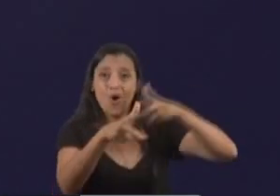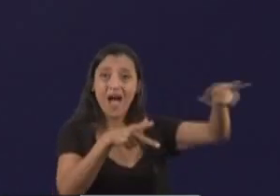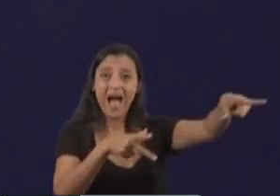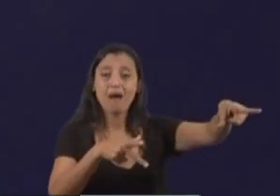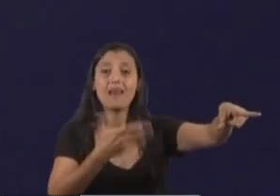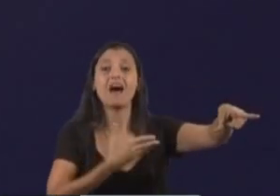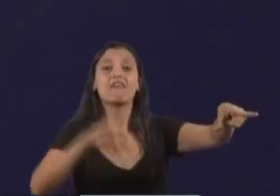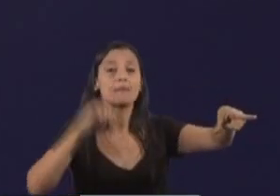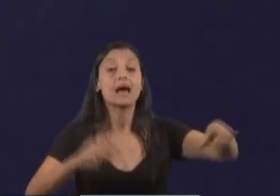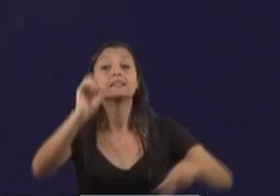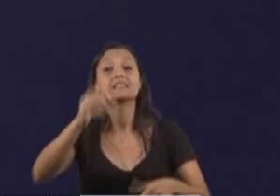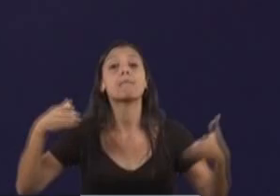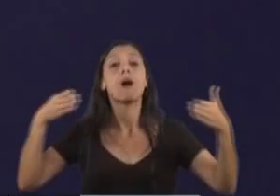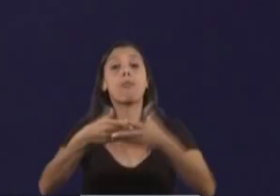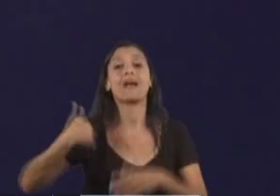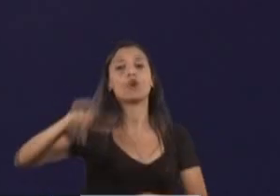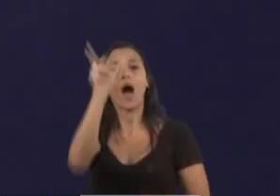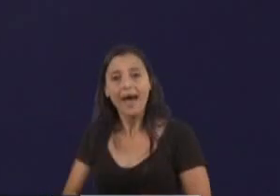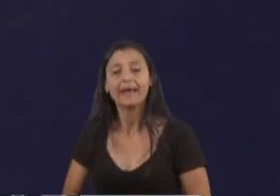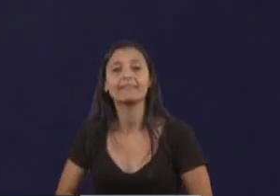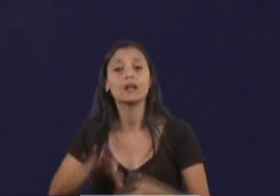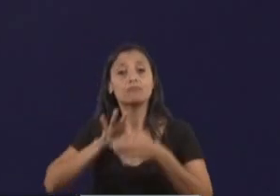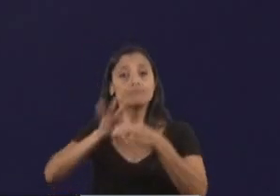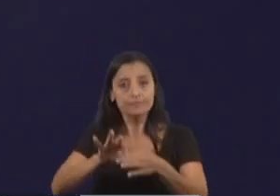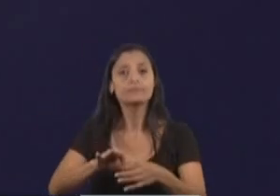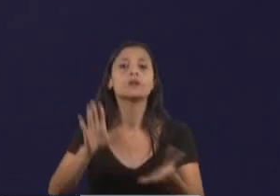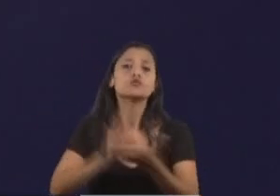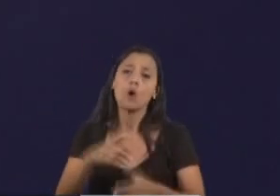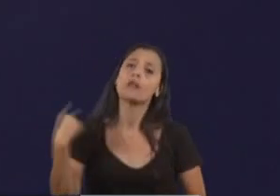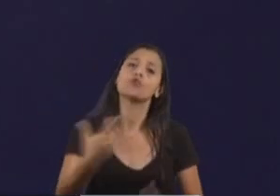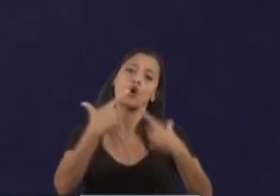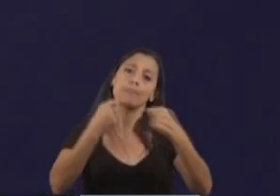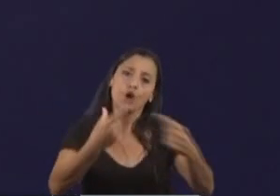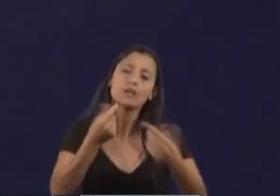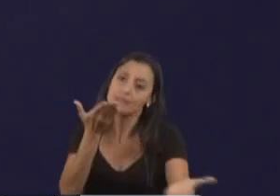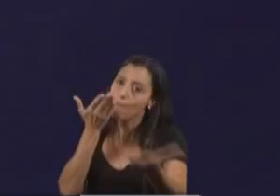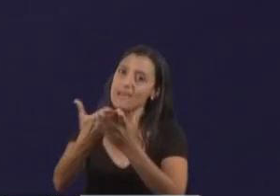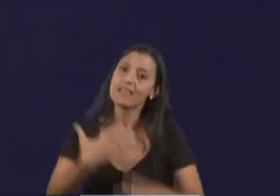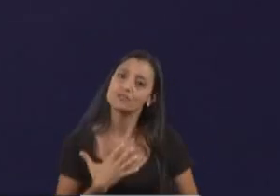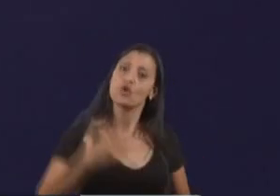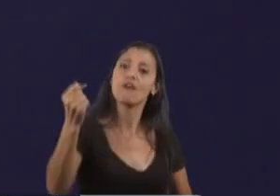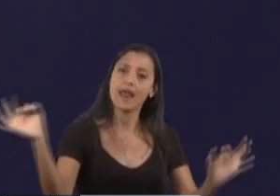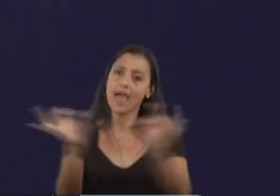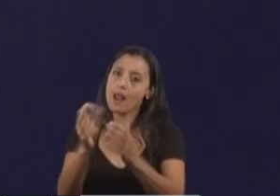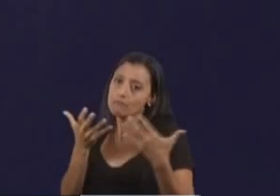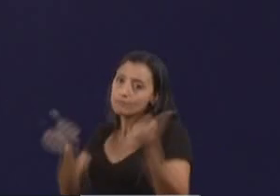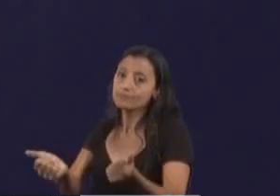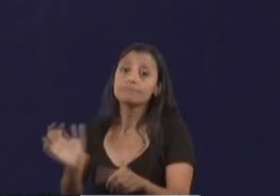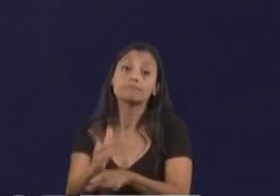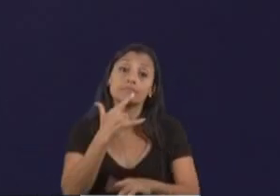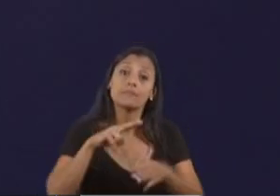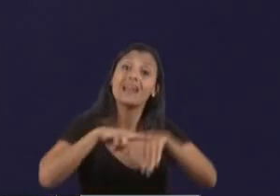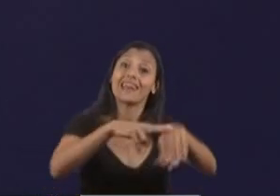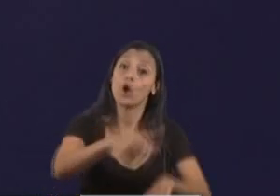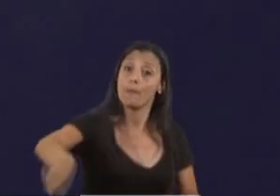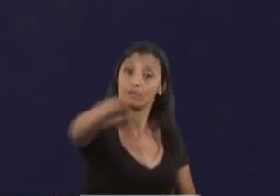se llama Puerto Argentino, en consonancia con nuestro reclamo por la soberanía de las islas. Bueno, sugerimos a